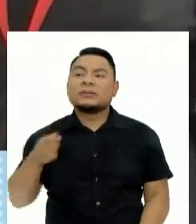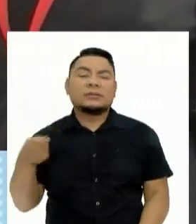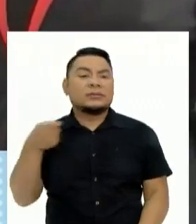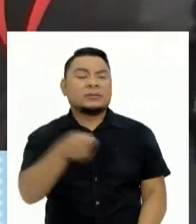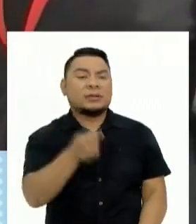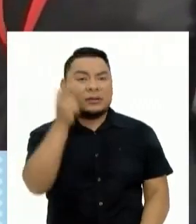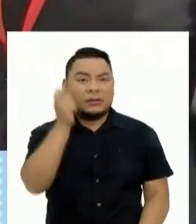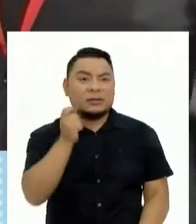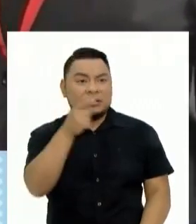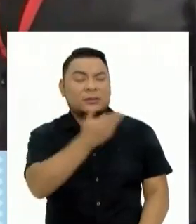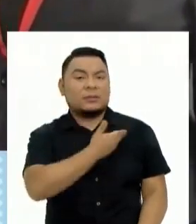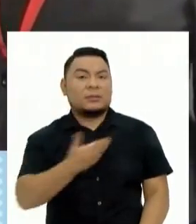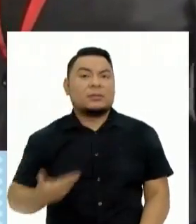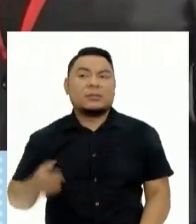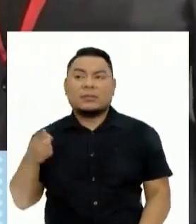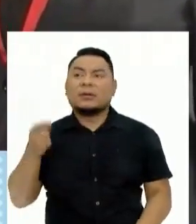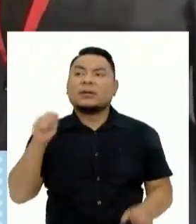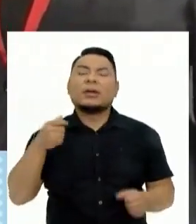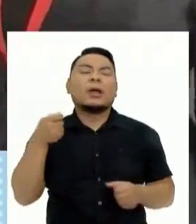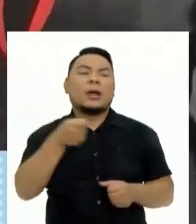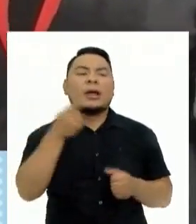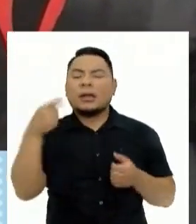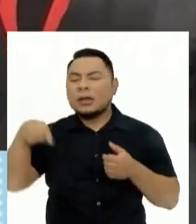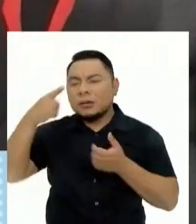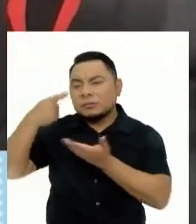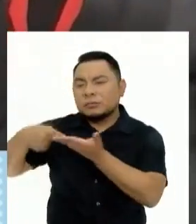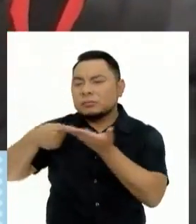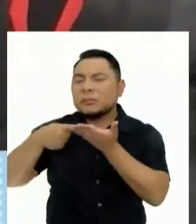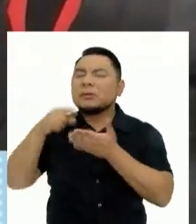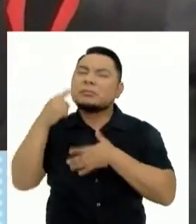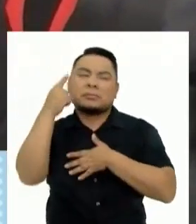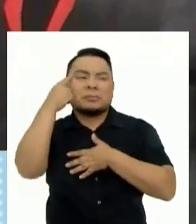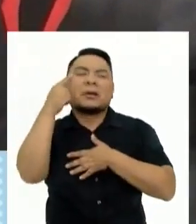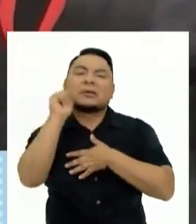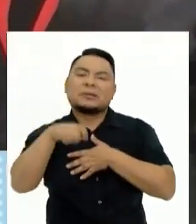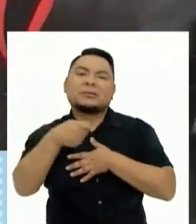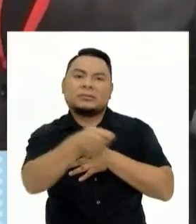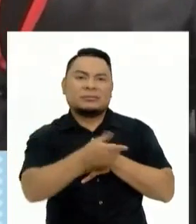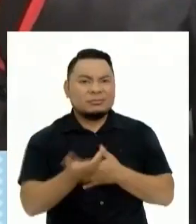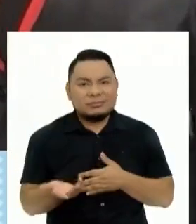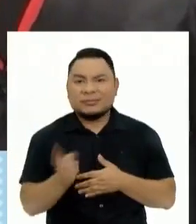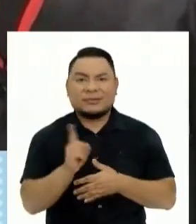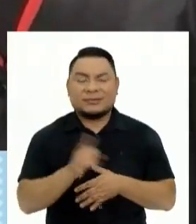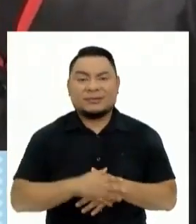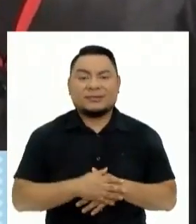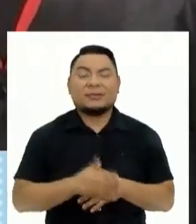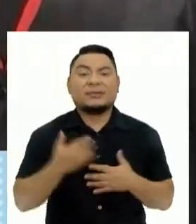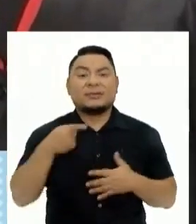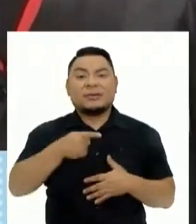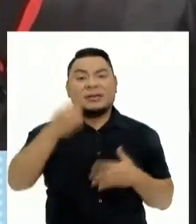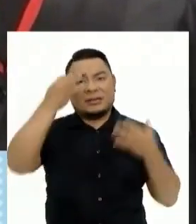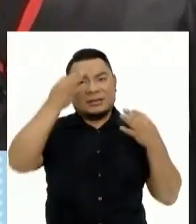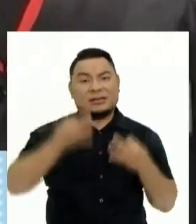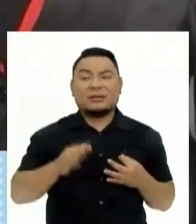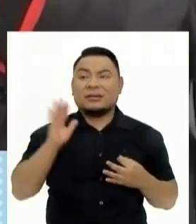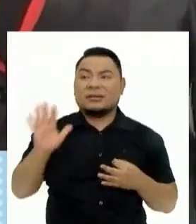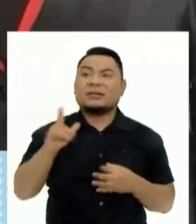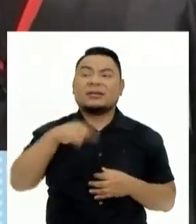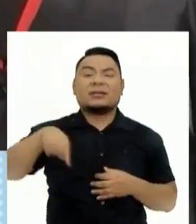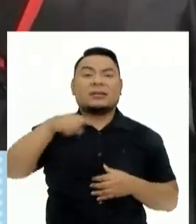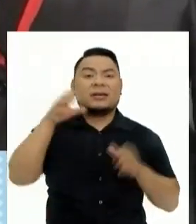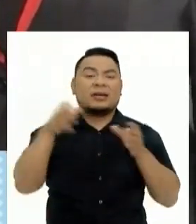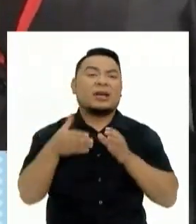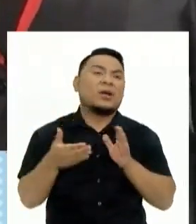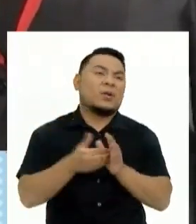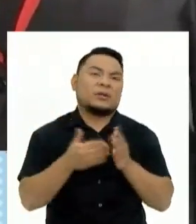pensión vitalicia al jefe de Estado, se la daba. En consecuencia, se podría prestar a decisiones de naturaleza